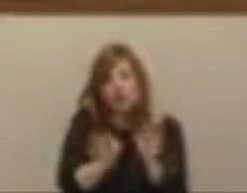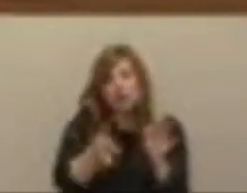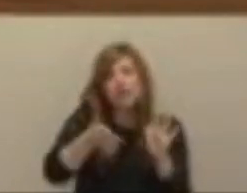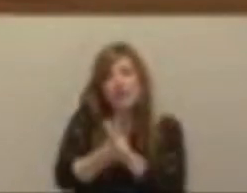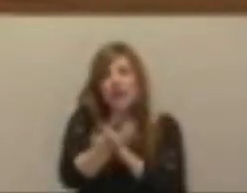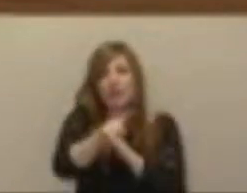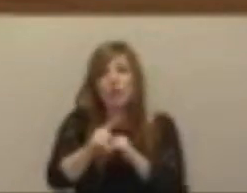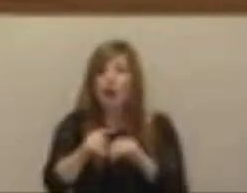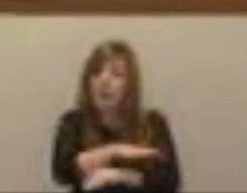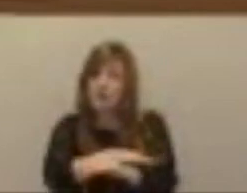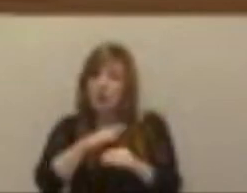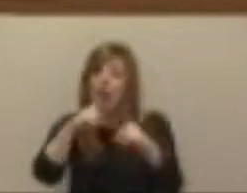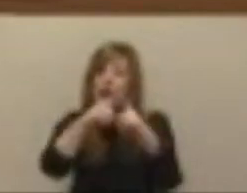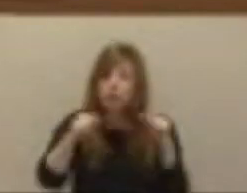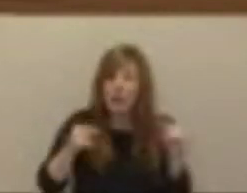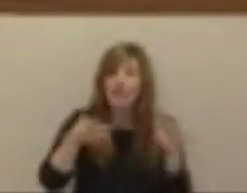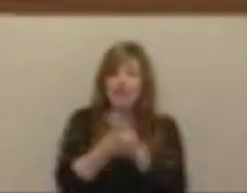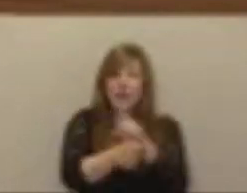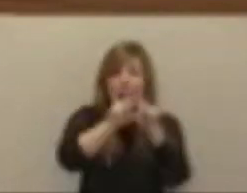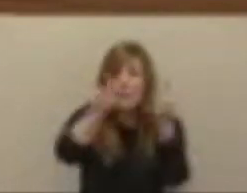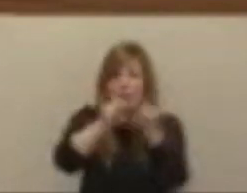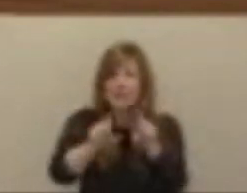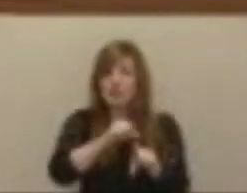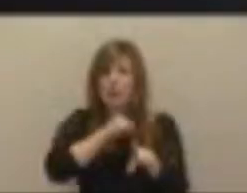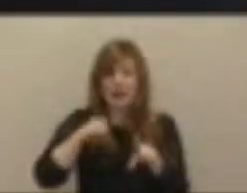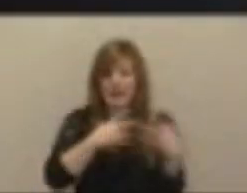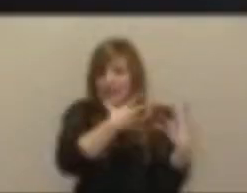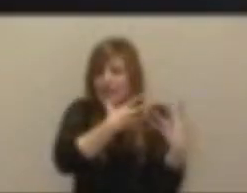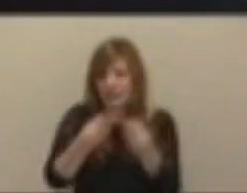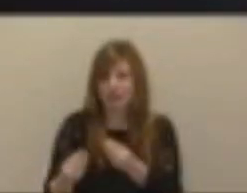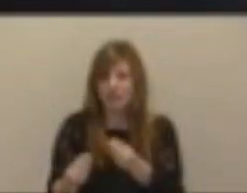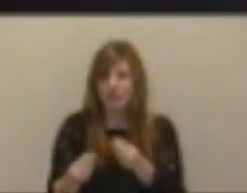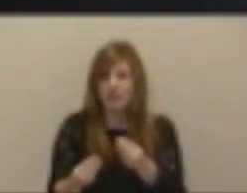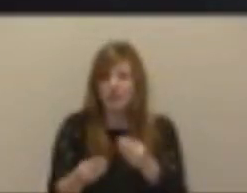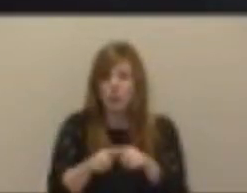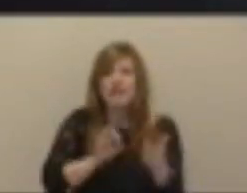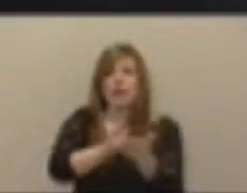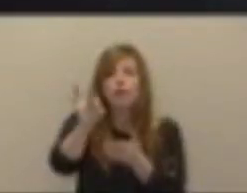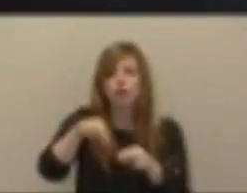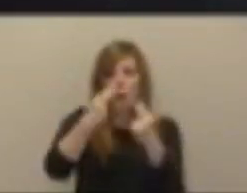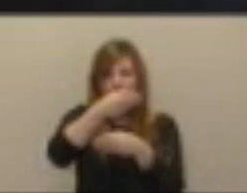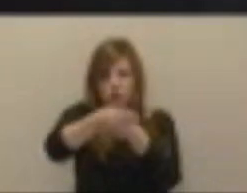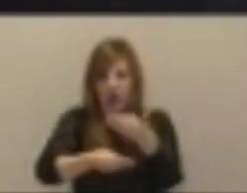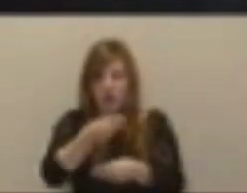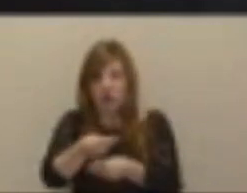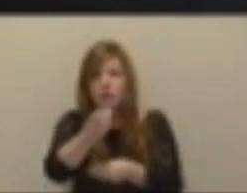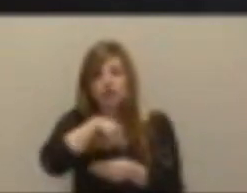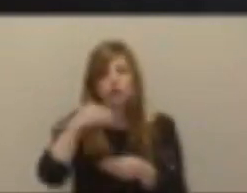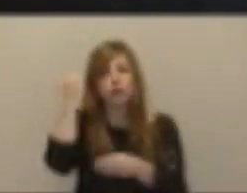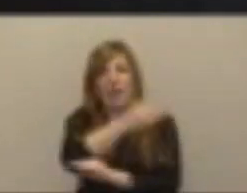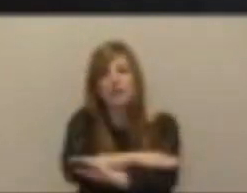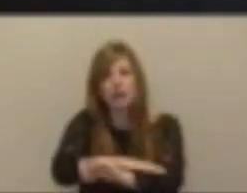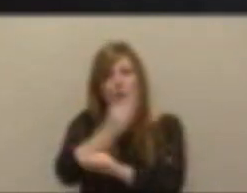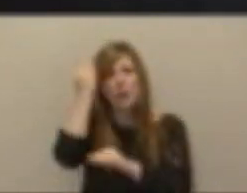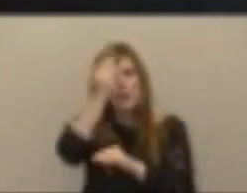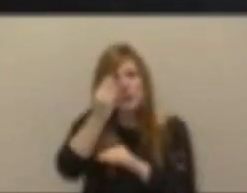una Administración asturiana infestada de empresas privadas, realizando servicios públicos. Tenemos una administración que ustedes crean